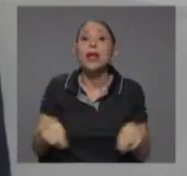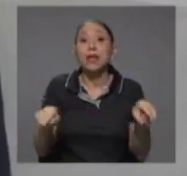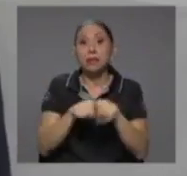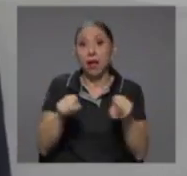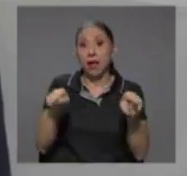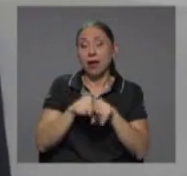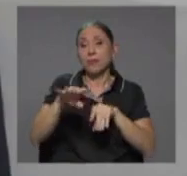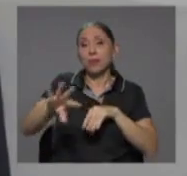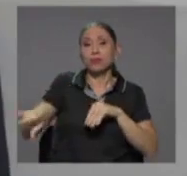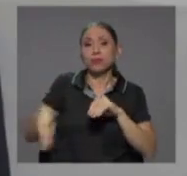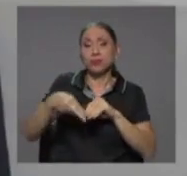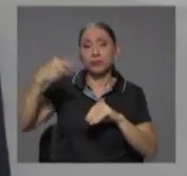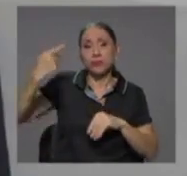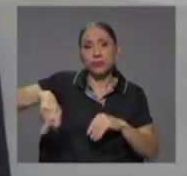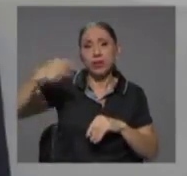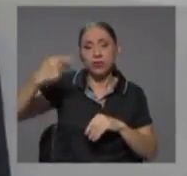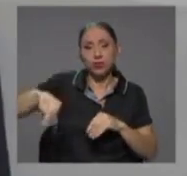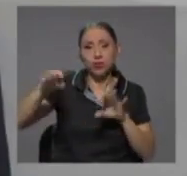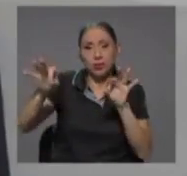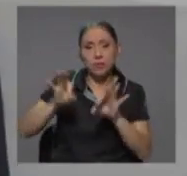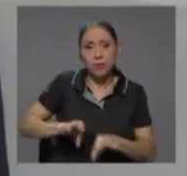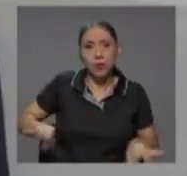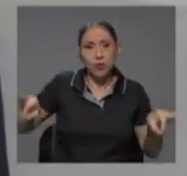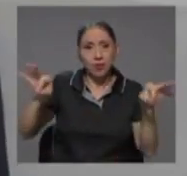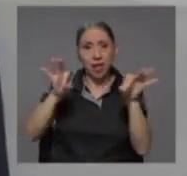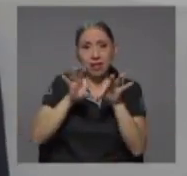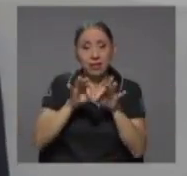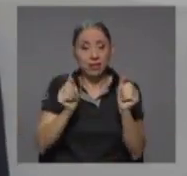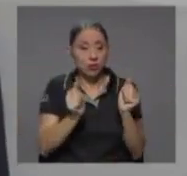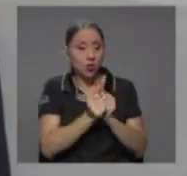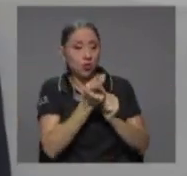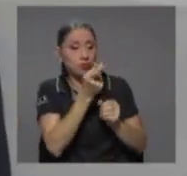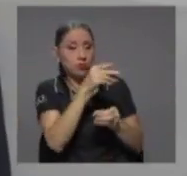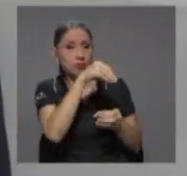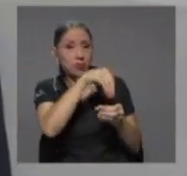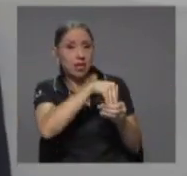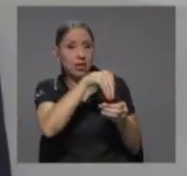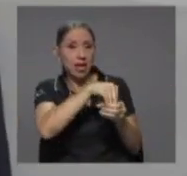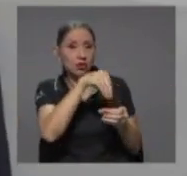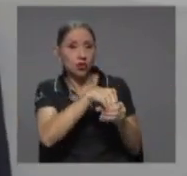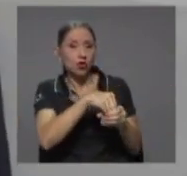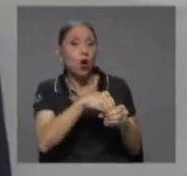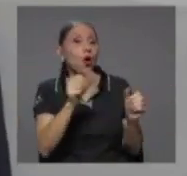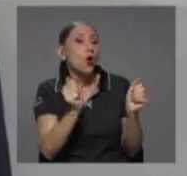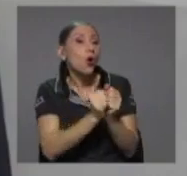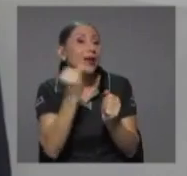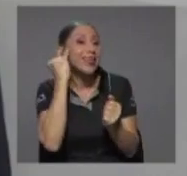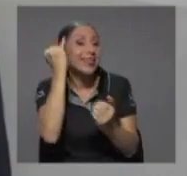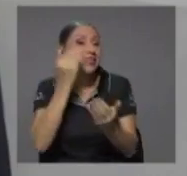riesgos importantes por el lado de los ingresos con iniciativas de ley que buscan